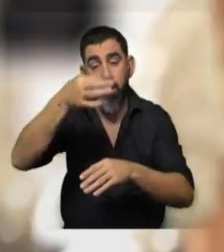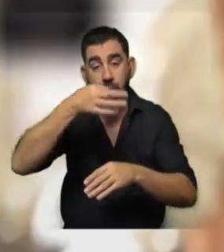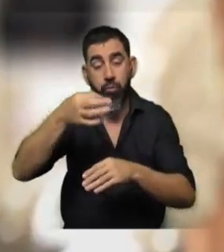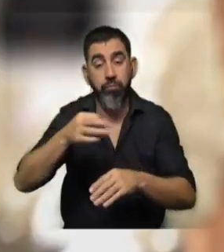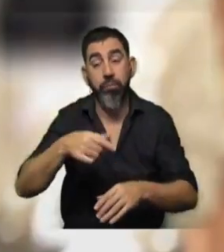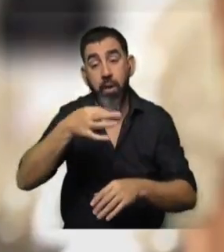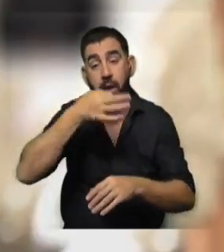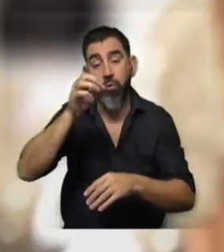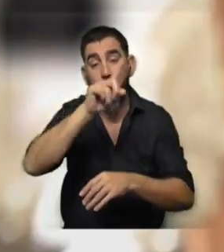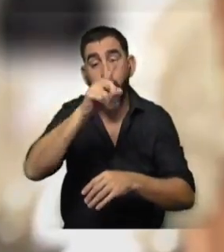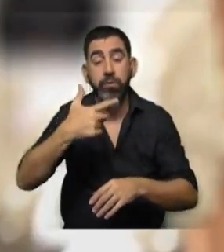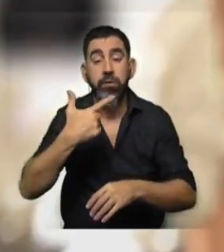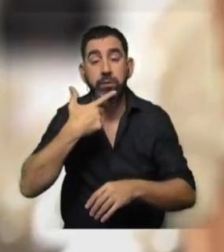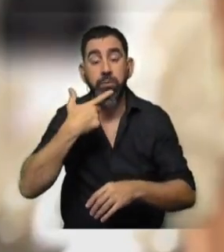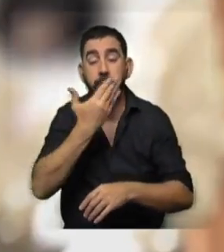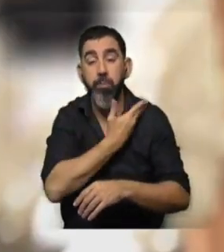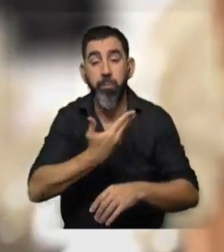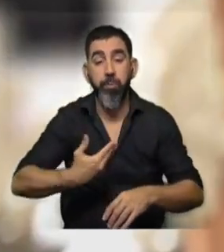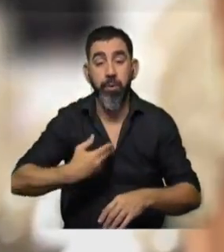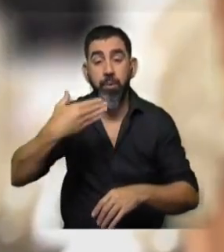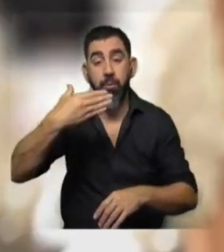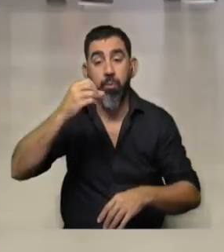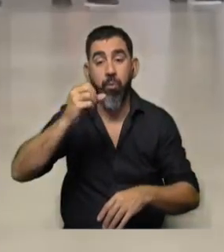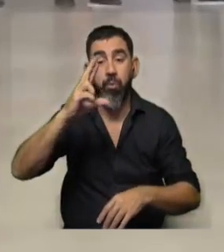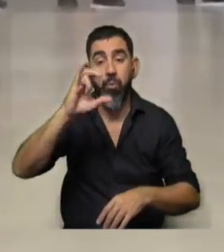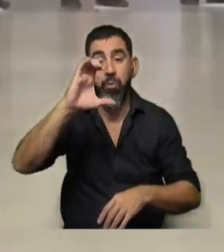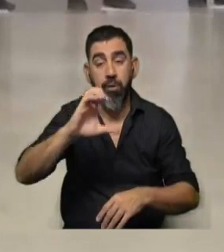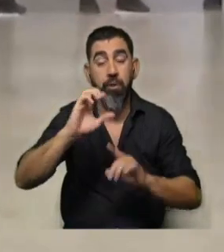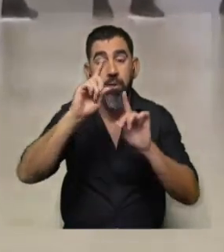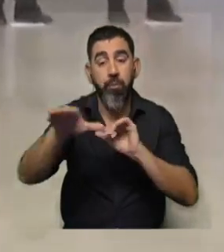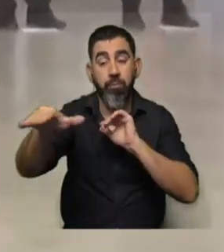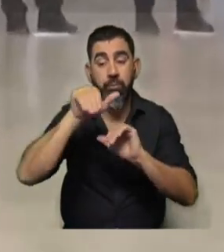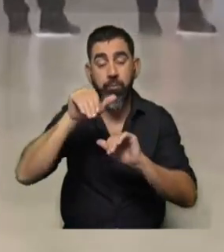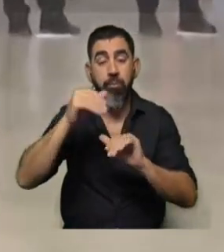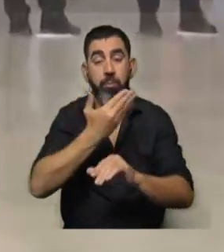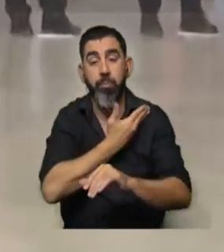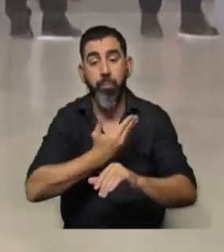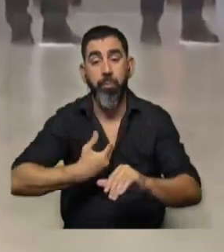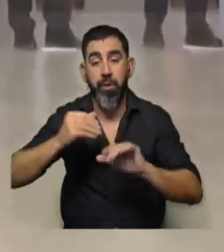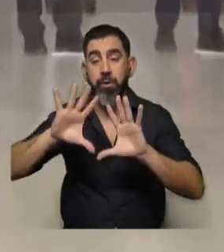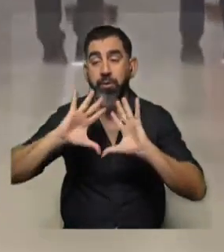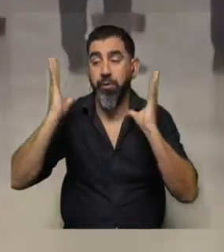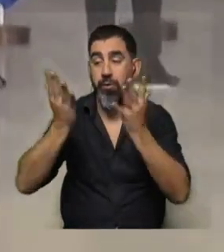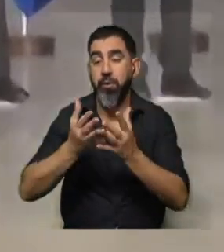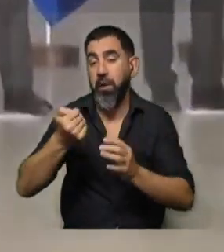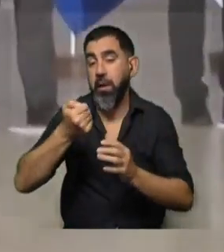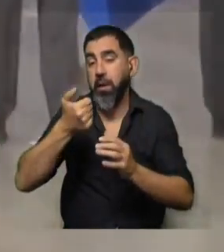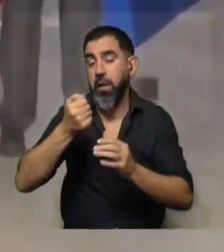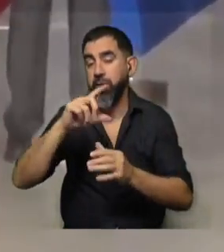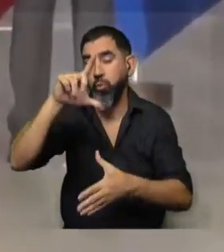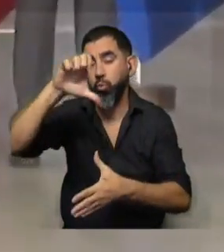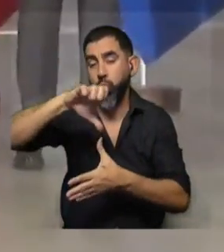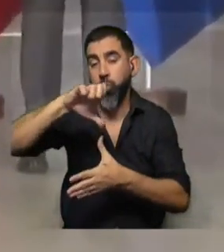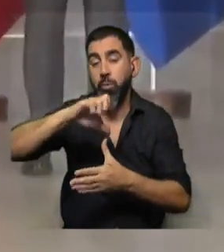los actos del 11 de septiembre el presidente chileno Gabriel boric también convocó a mandatarios del mundo Incluyendo a casi todos los